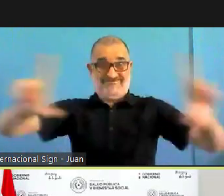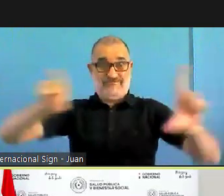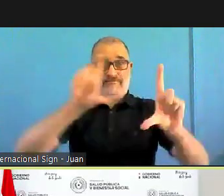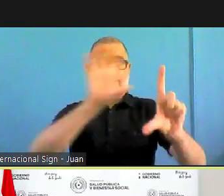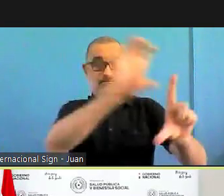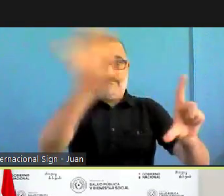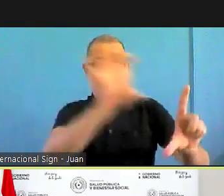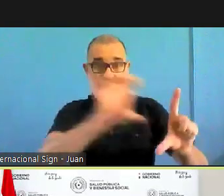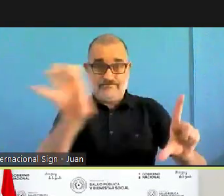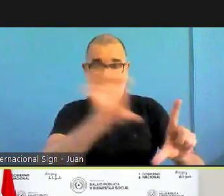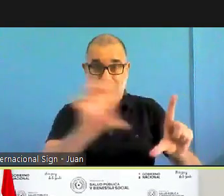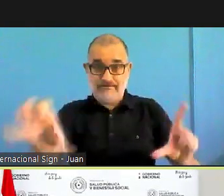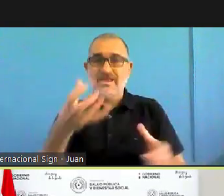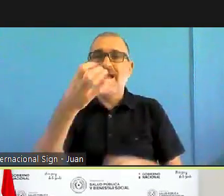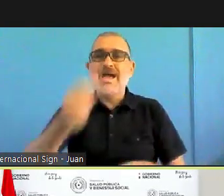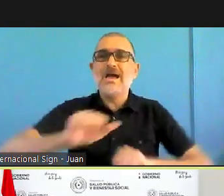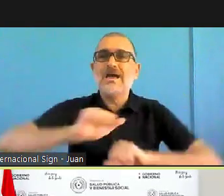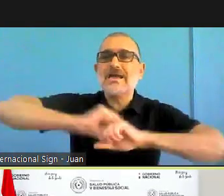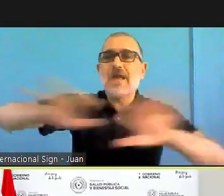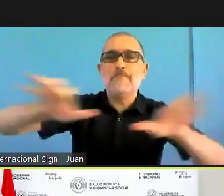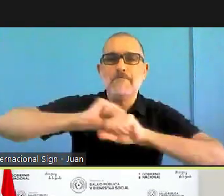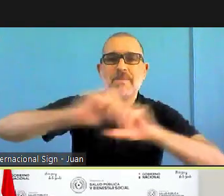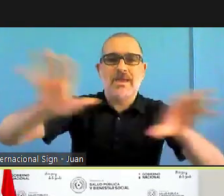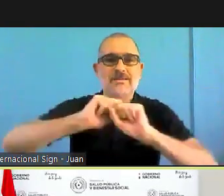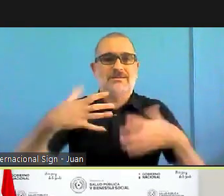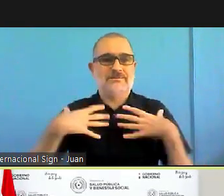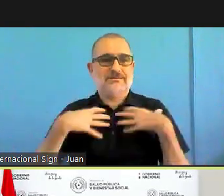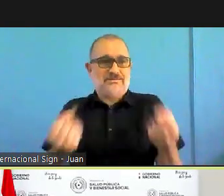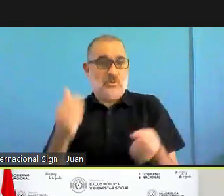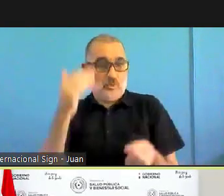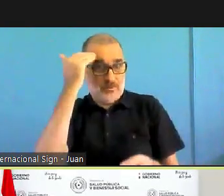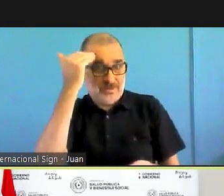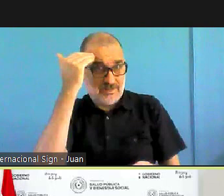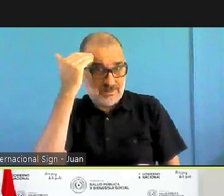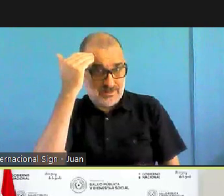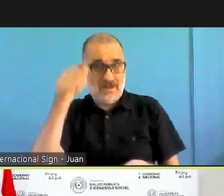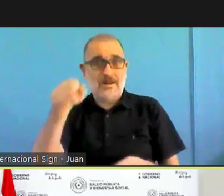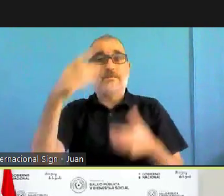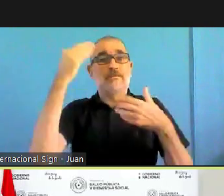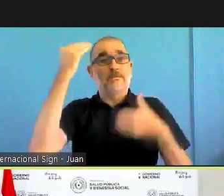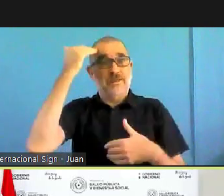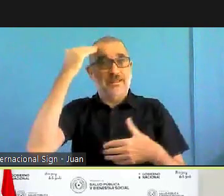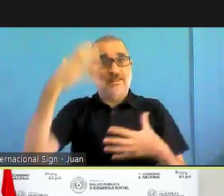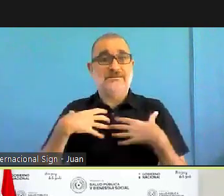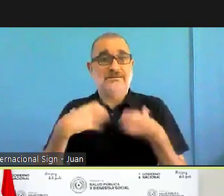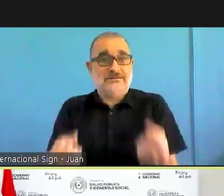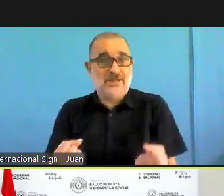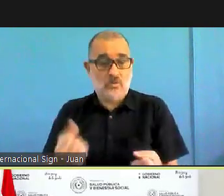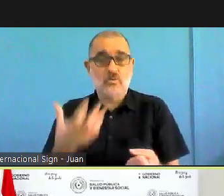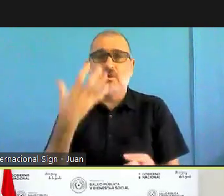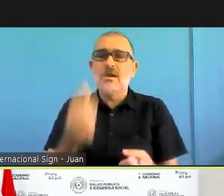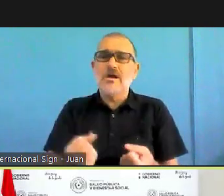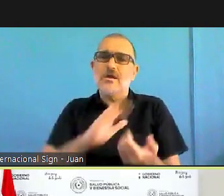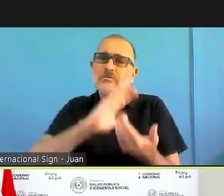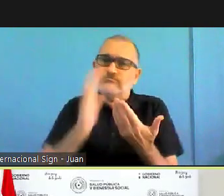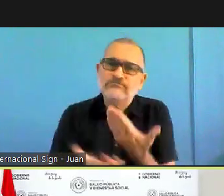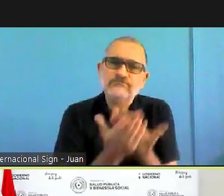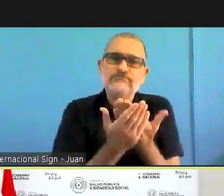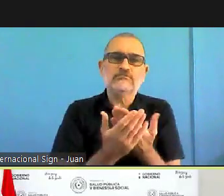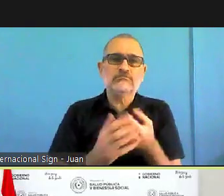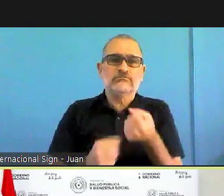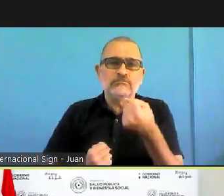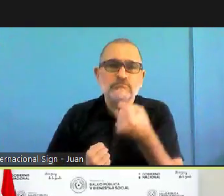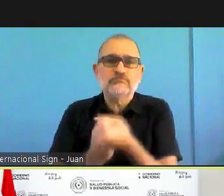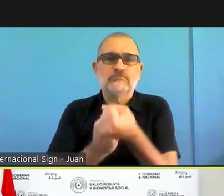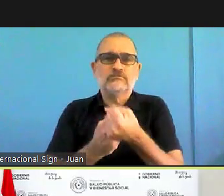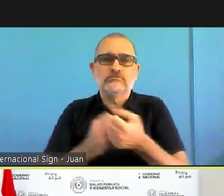crónicas, de un estilo de vida saludable, desde la alimentación misma, desde la actividad física, y dentro de este enfoque